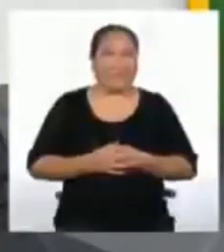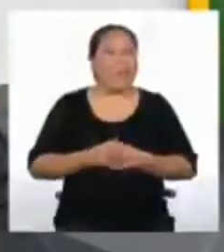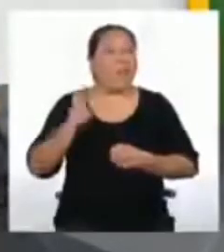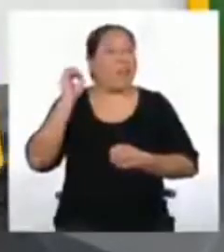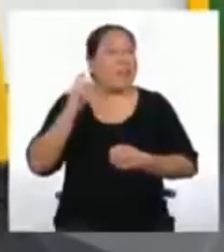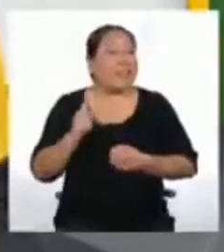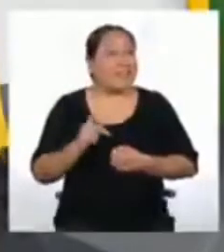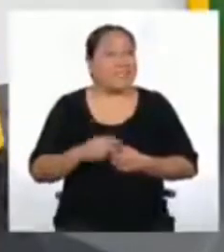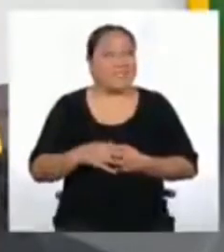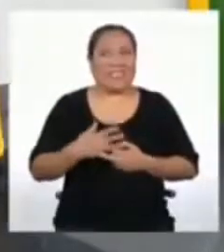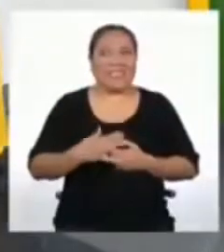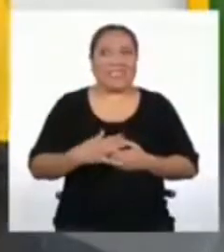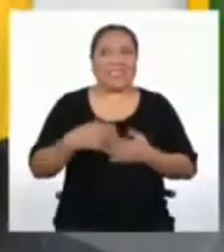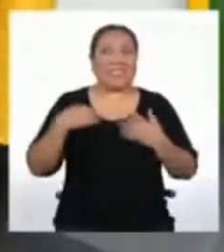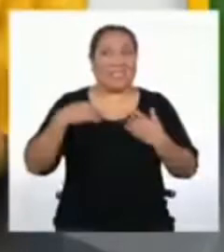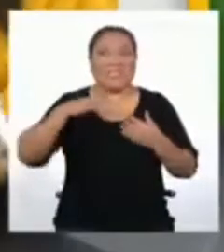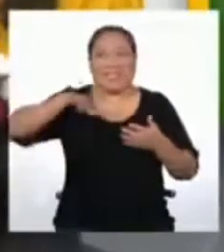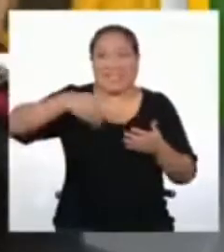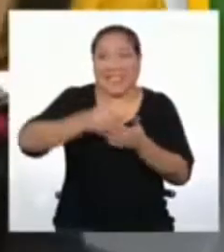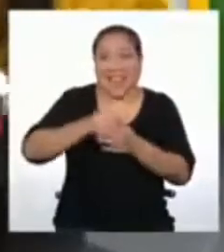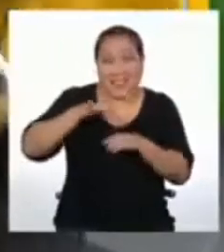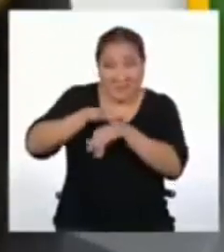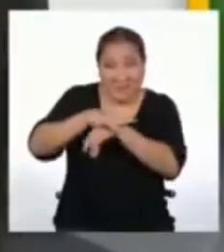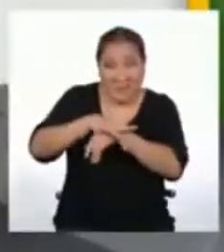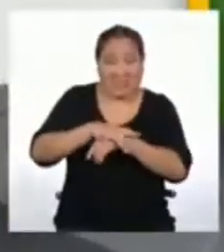Muy bien, han vuelto a llegar temprano.